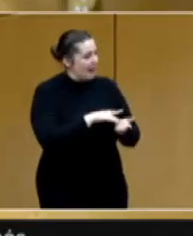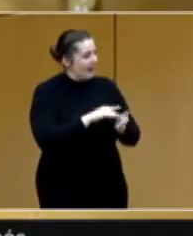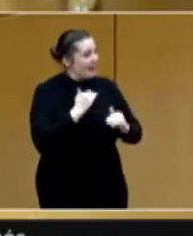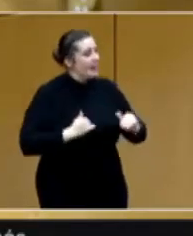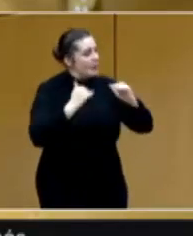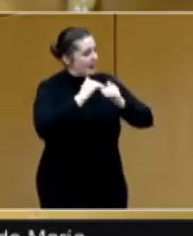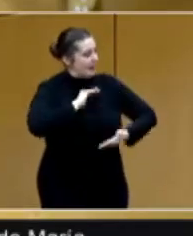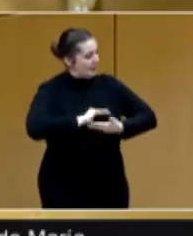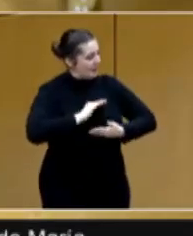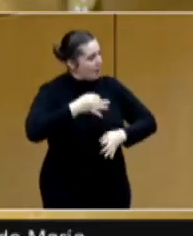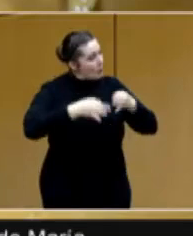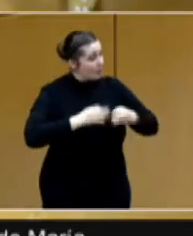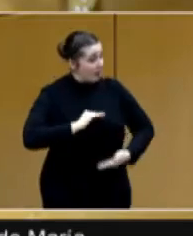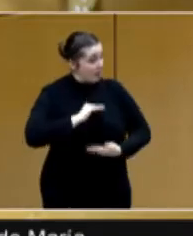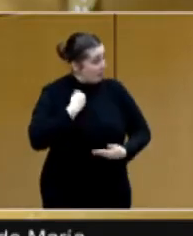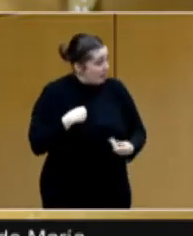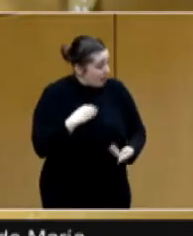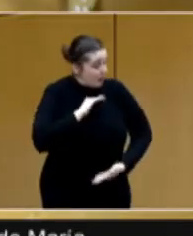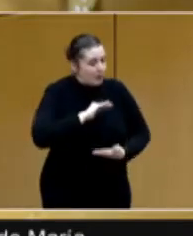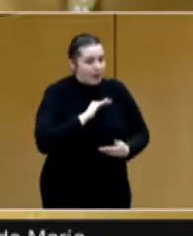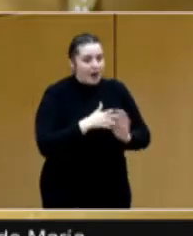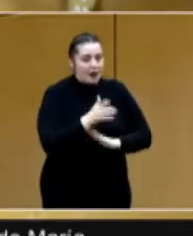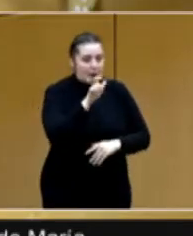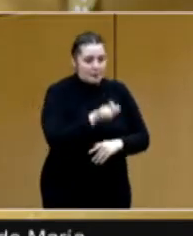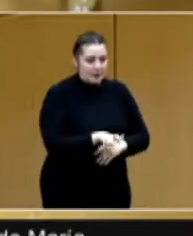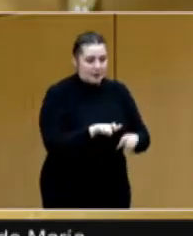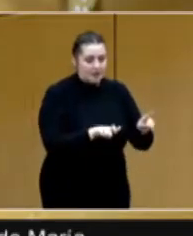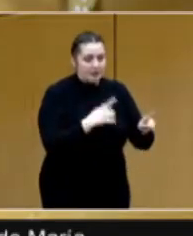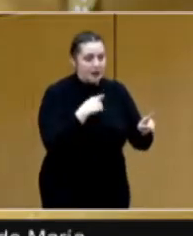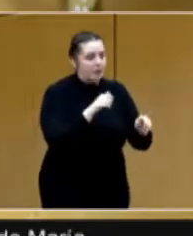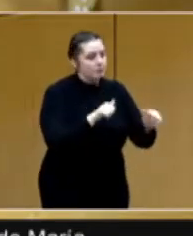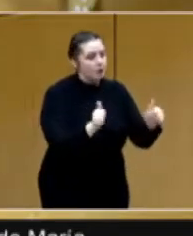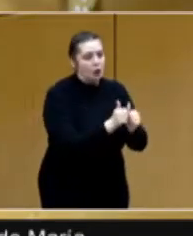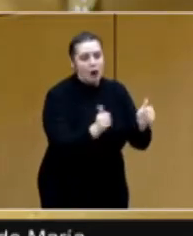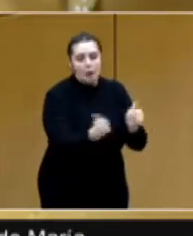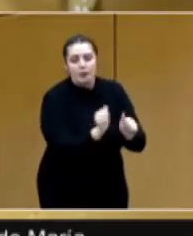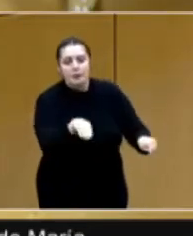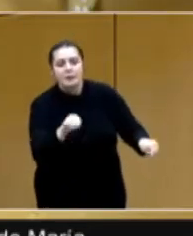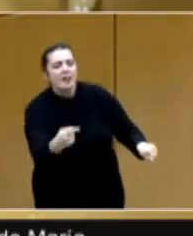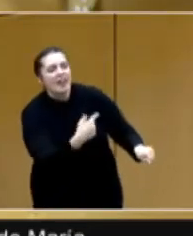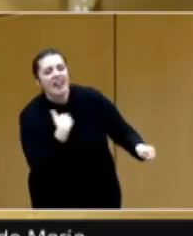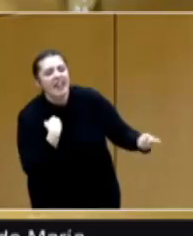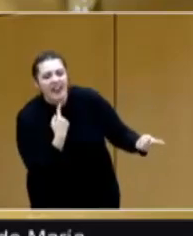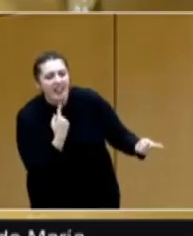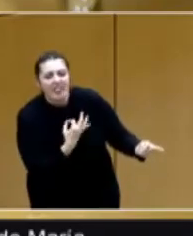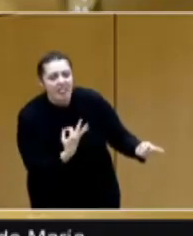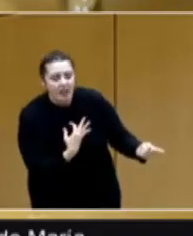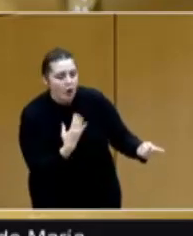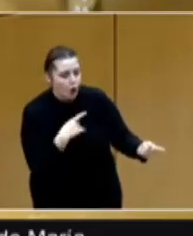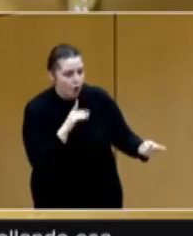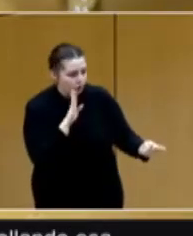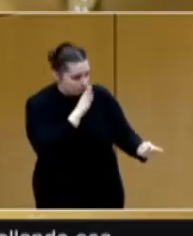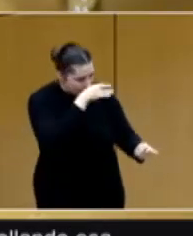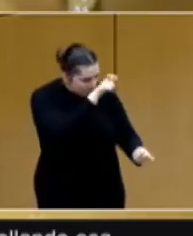igual capacidad jurídica que ahora cuando atendemos una persona no tenemos que mirar al que le viene acompañando decir qué es lo que quiere decir no tenemos que